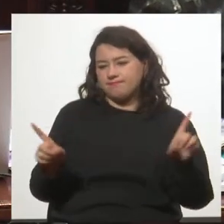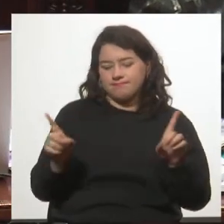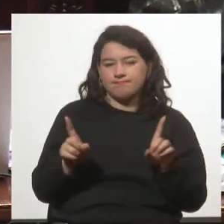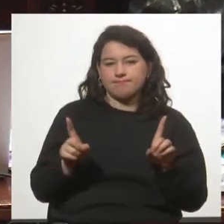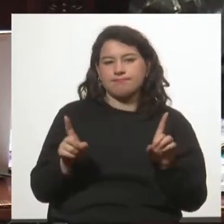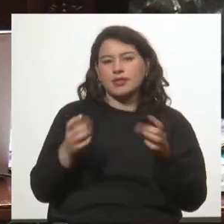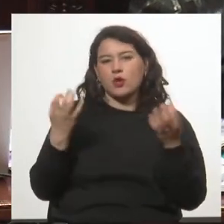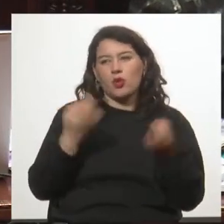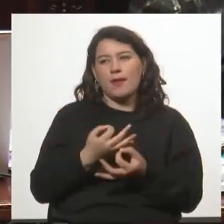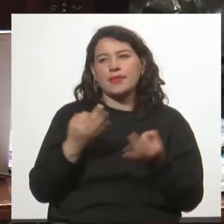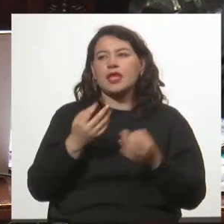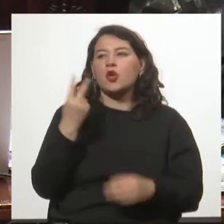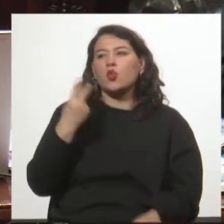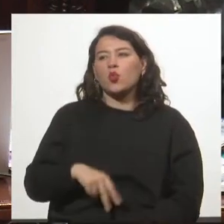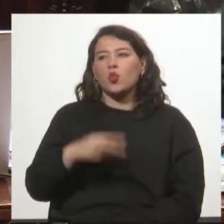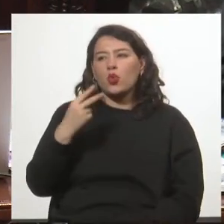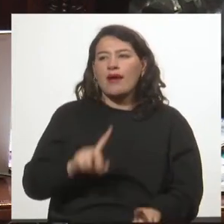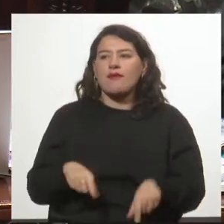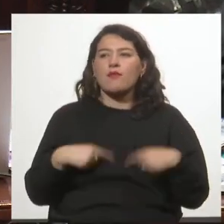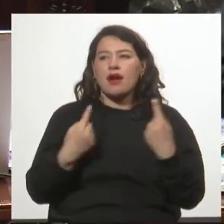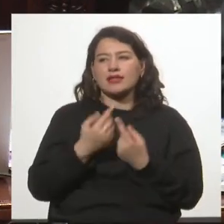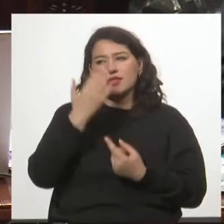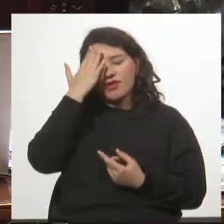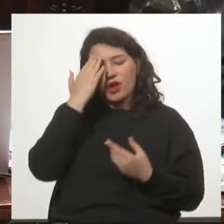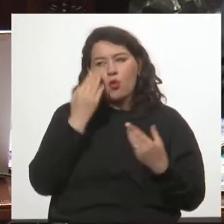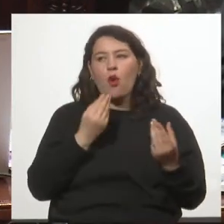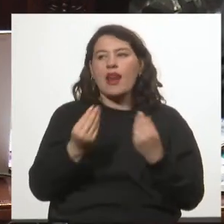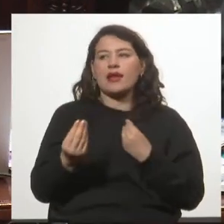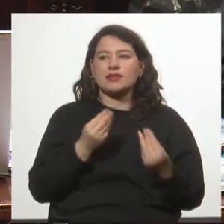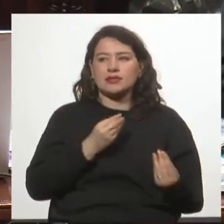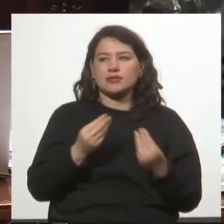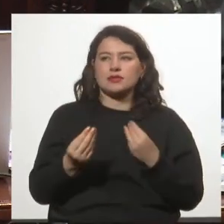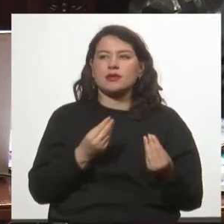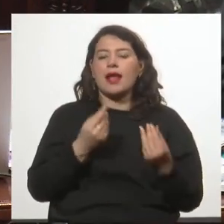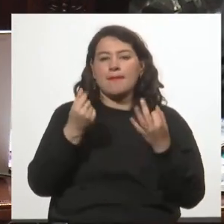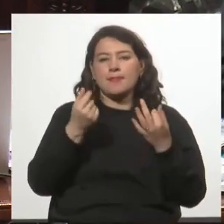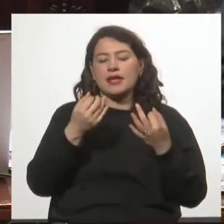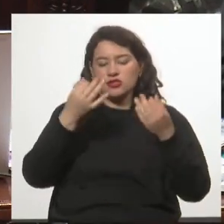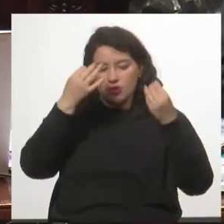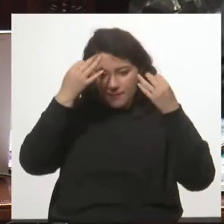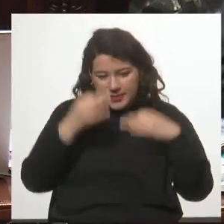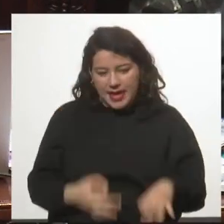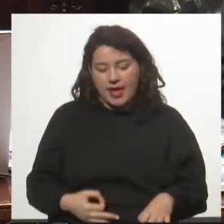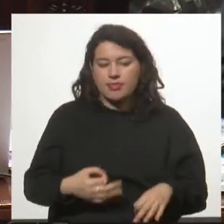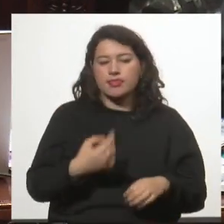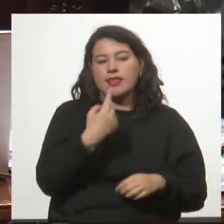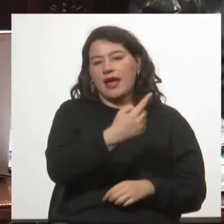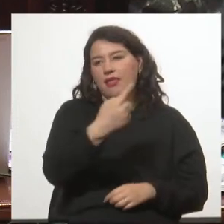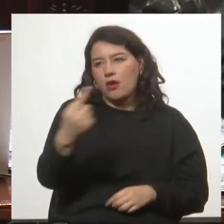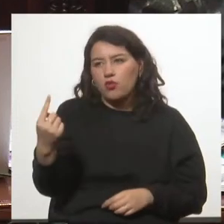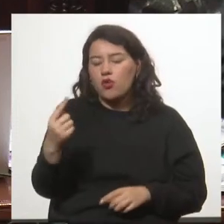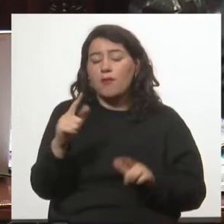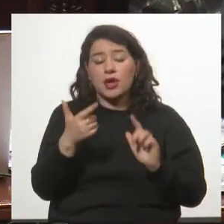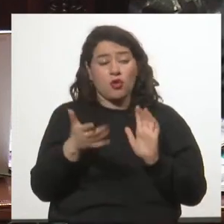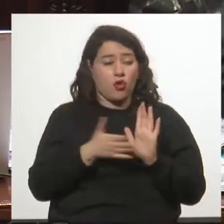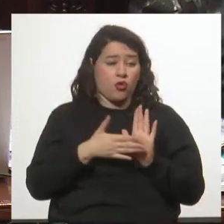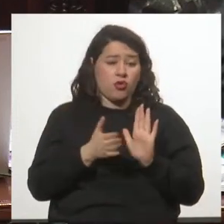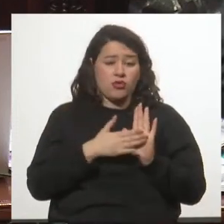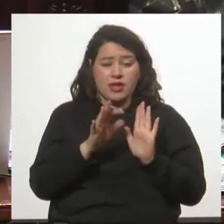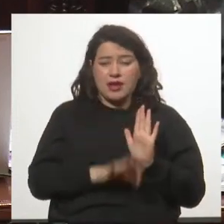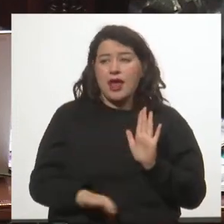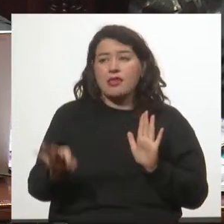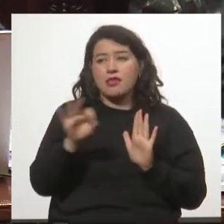seguramente nunca sabremos cuál pudo haber sido el precio justo de las cosas cuando no constan los